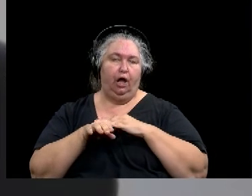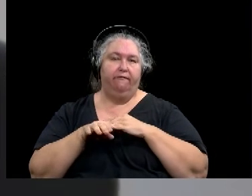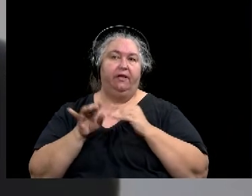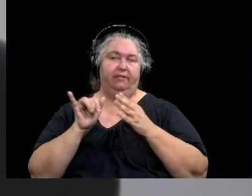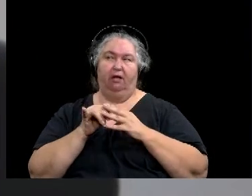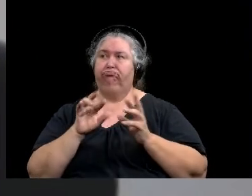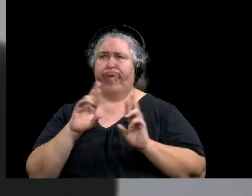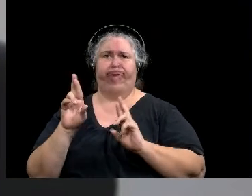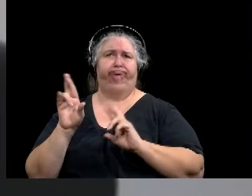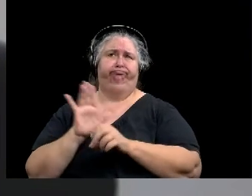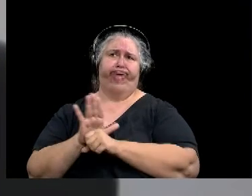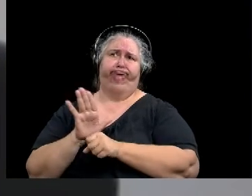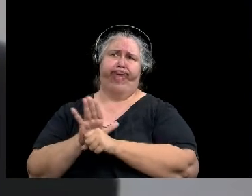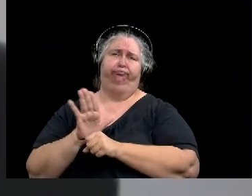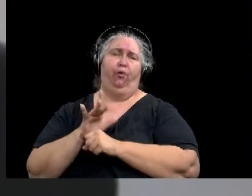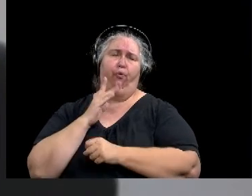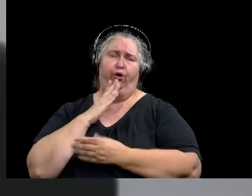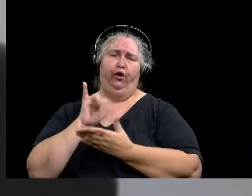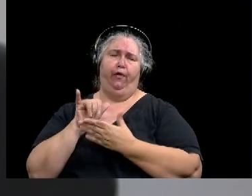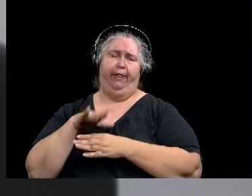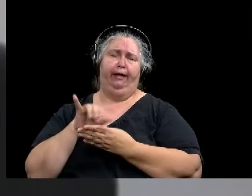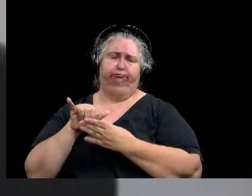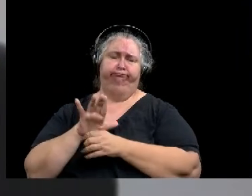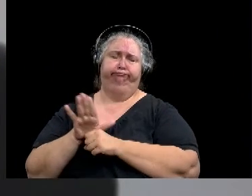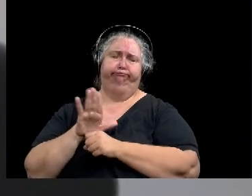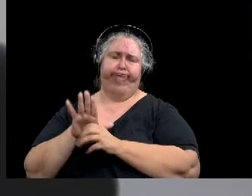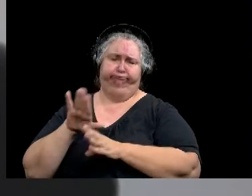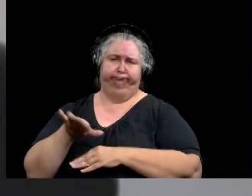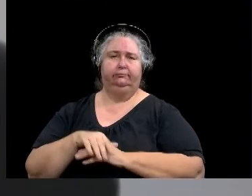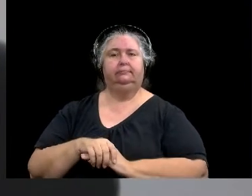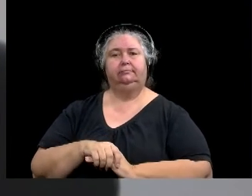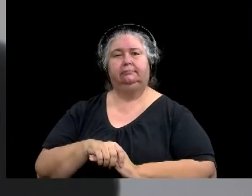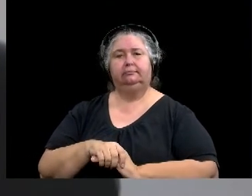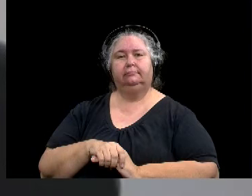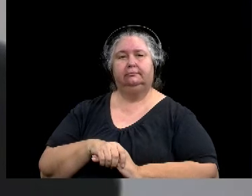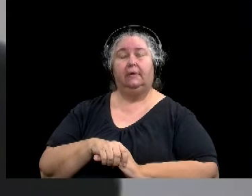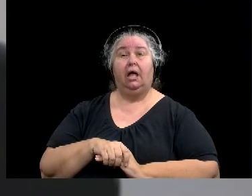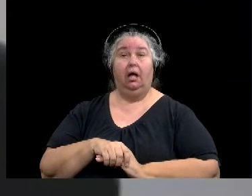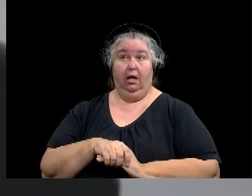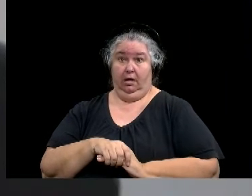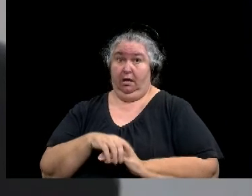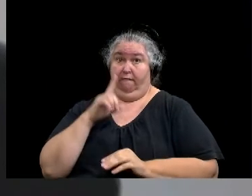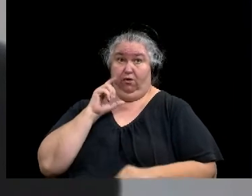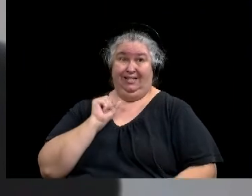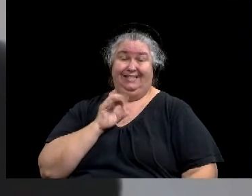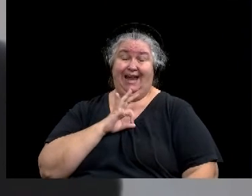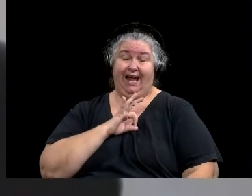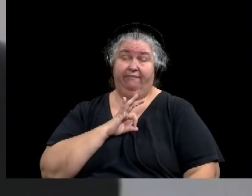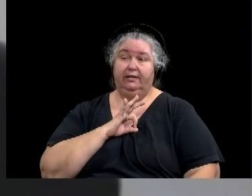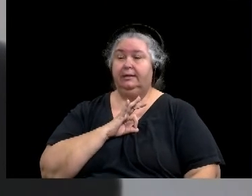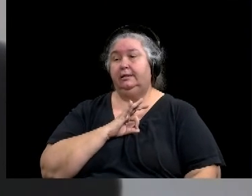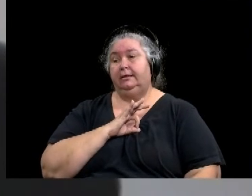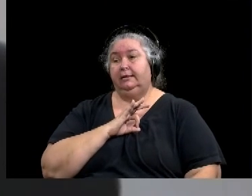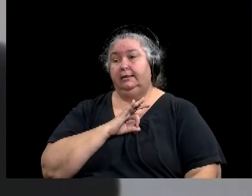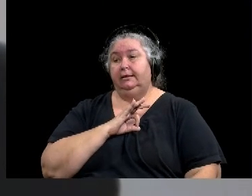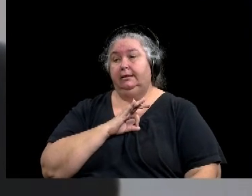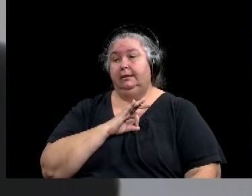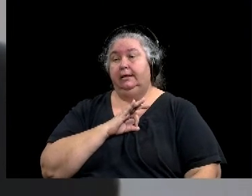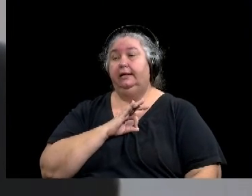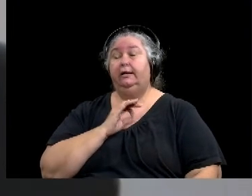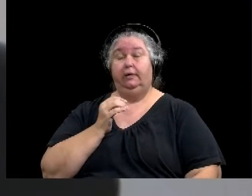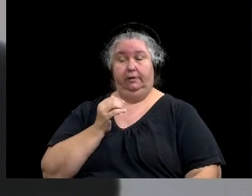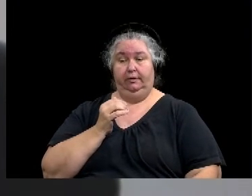usar para los jóvenes estamos buenos en ese aspecto así es que en los d